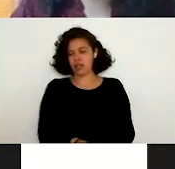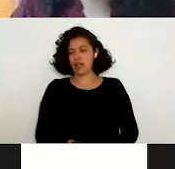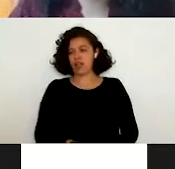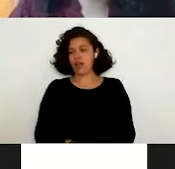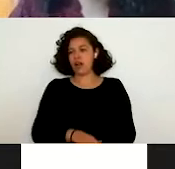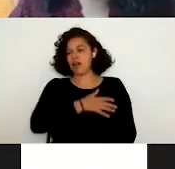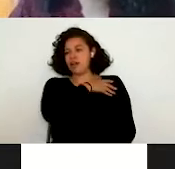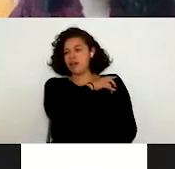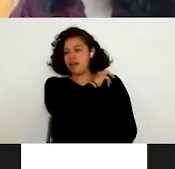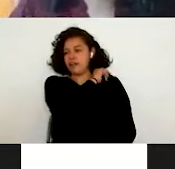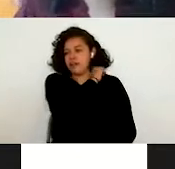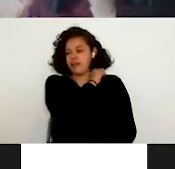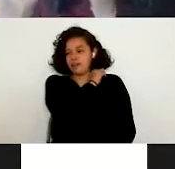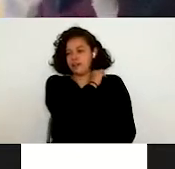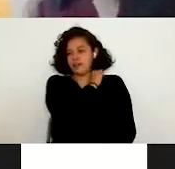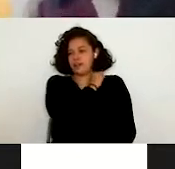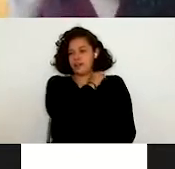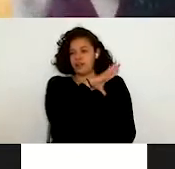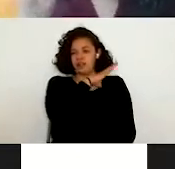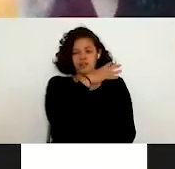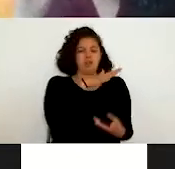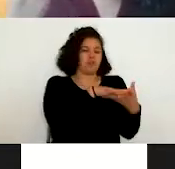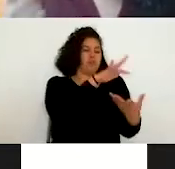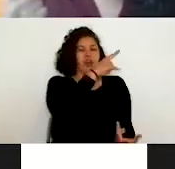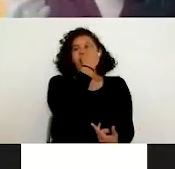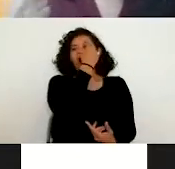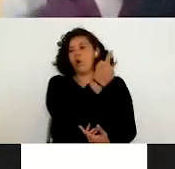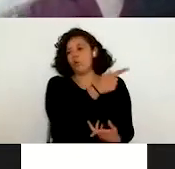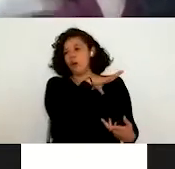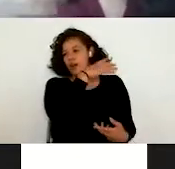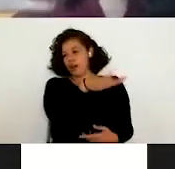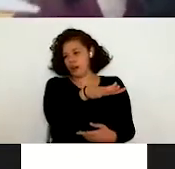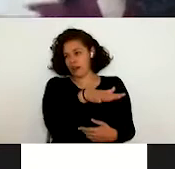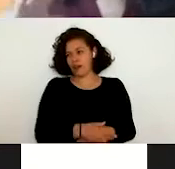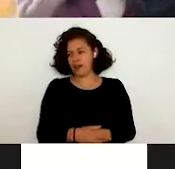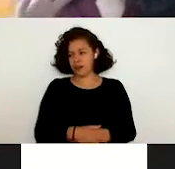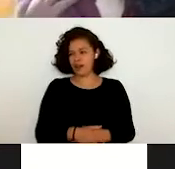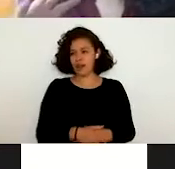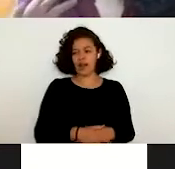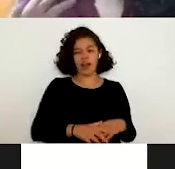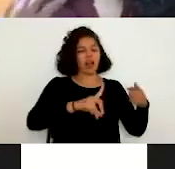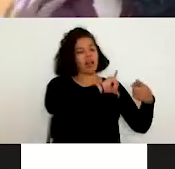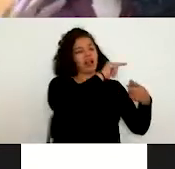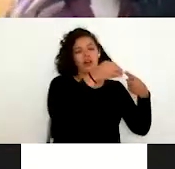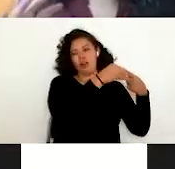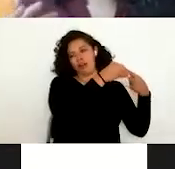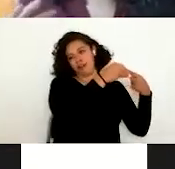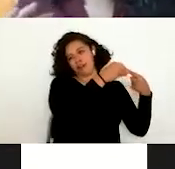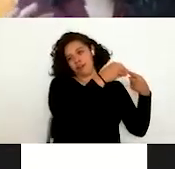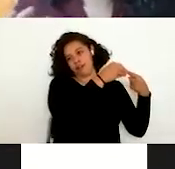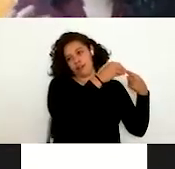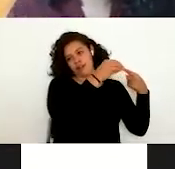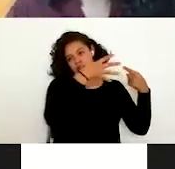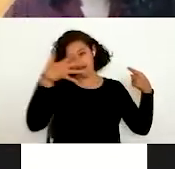prácticamente la mayor parte de las veces es uno, ¿no? Tenemos un objetivo general a partir del cual se desglosan distintos